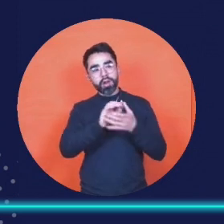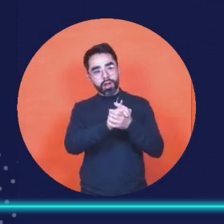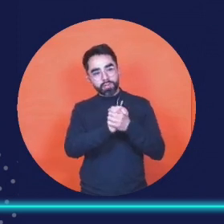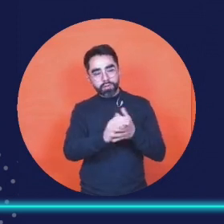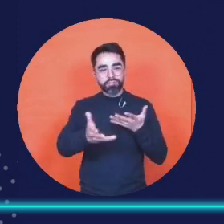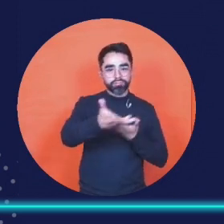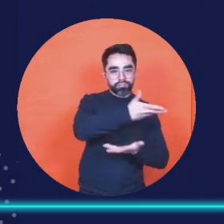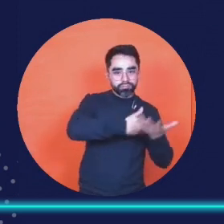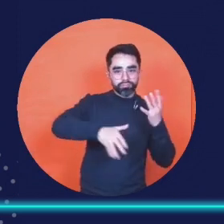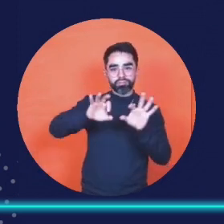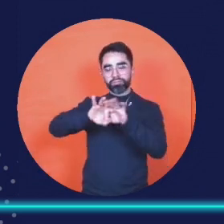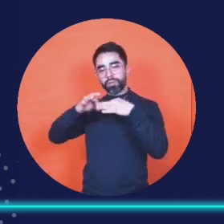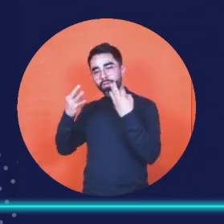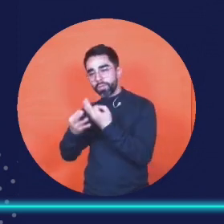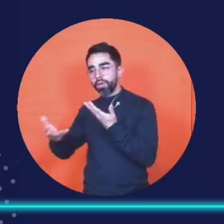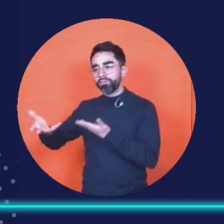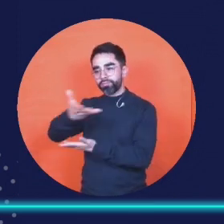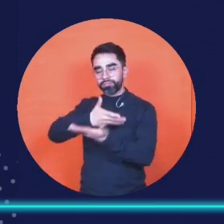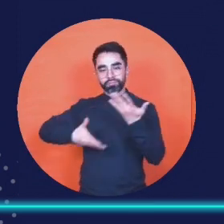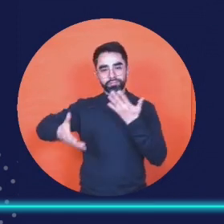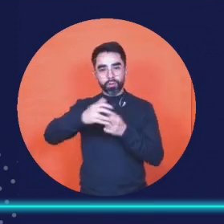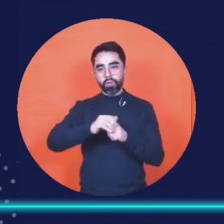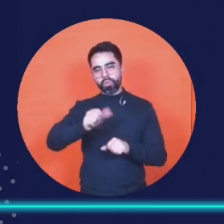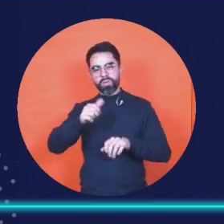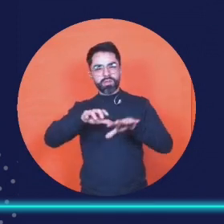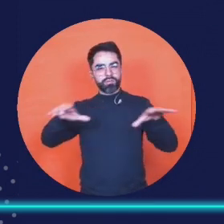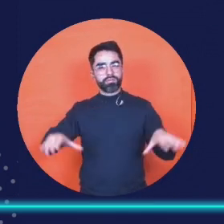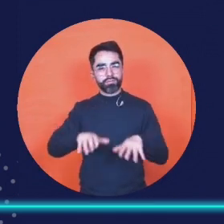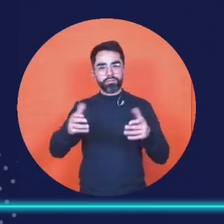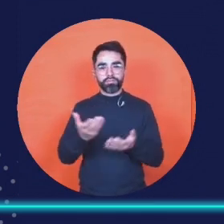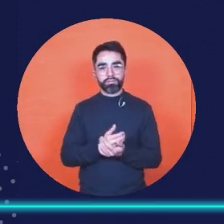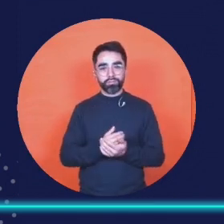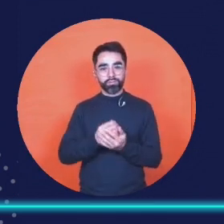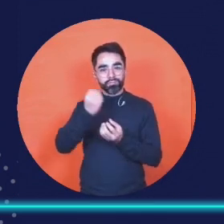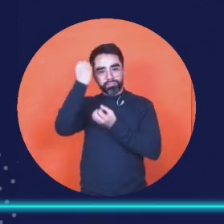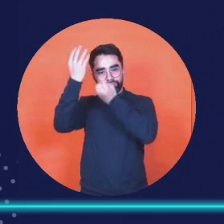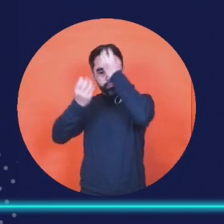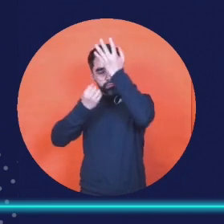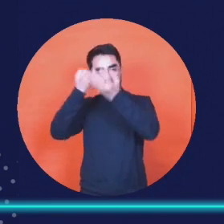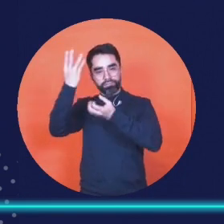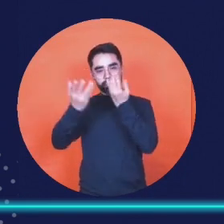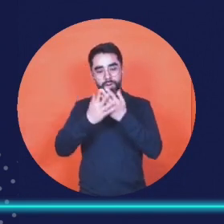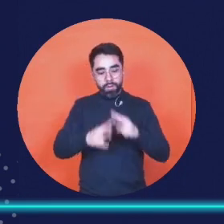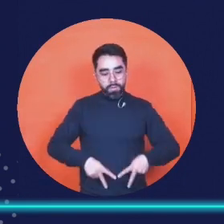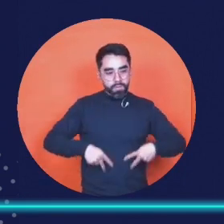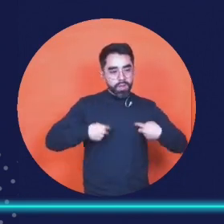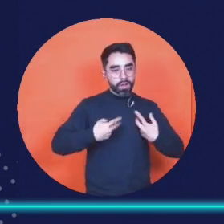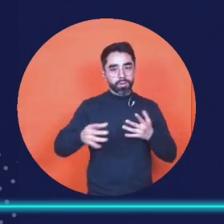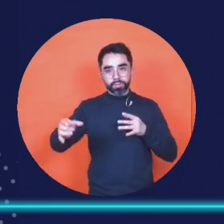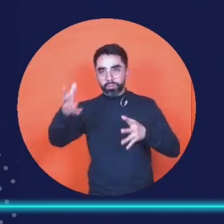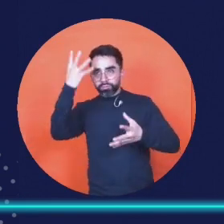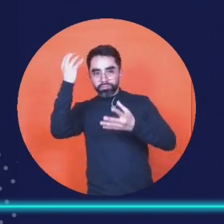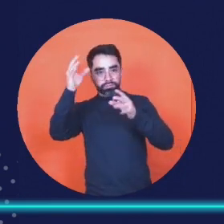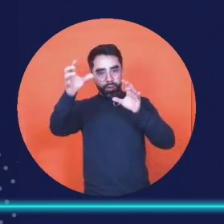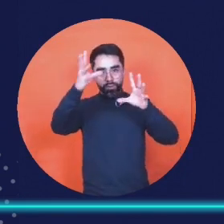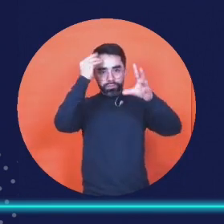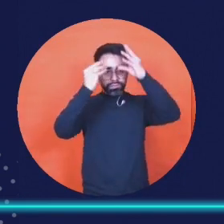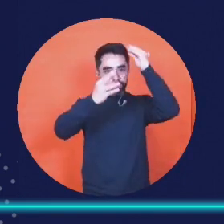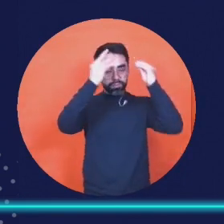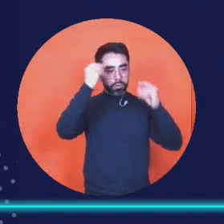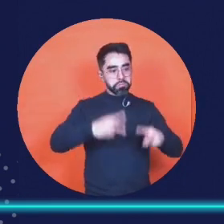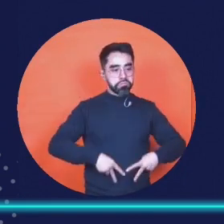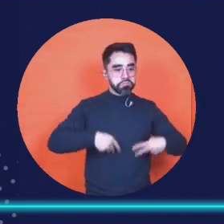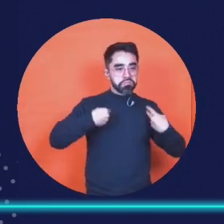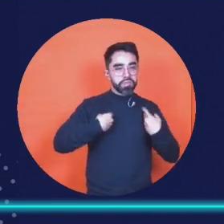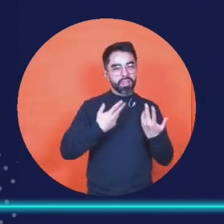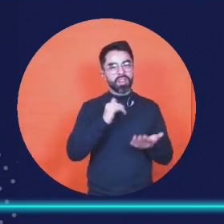con su familia, con sus otras actividades, porque la creatividad se enriquece de la vida, Si nosotros no tenemos una vida enriquecida, no tenemos una